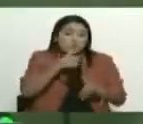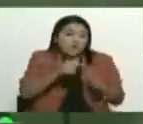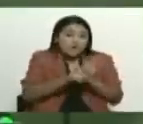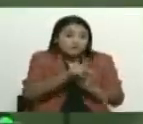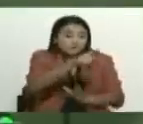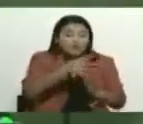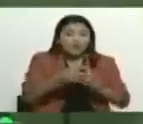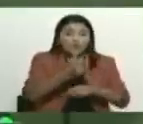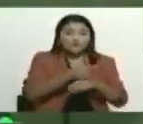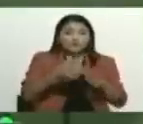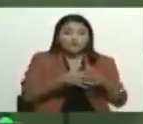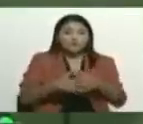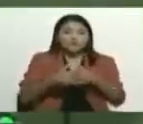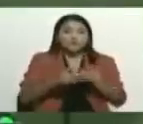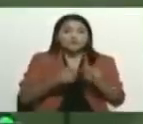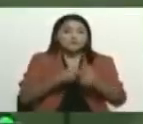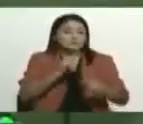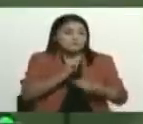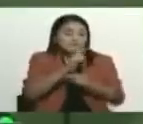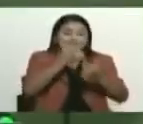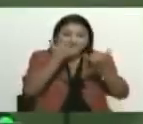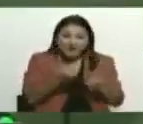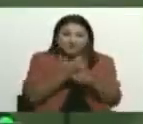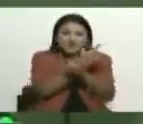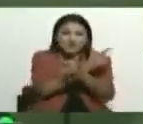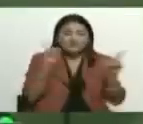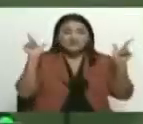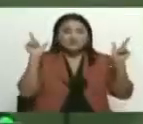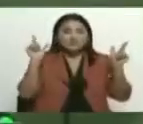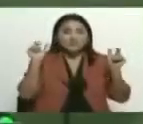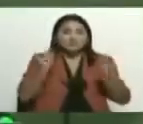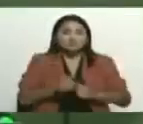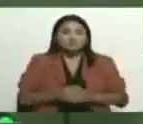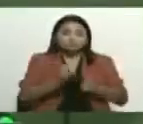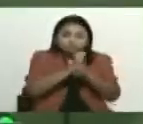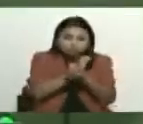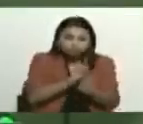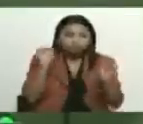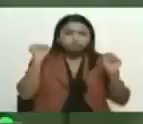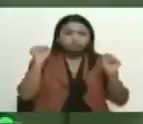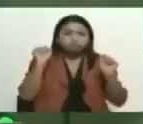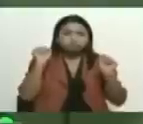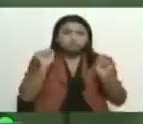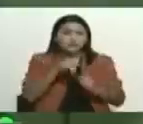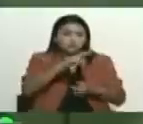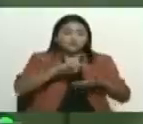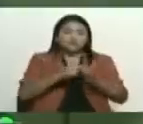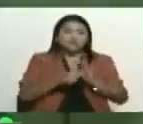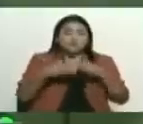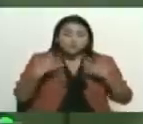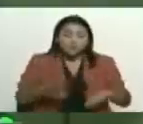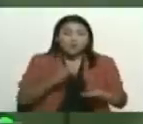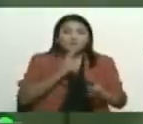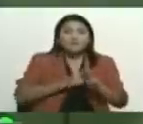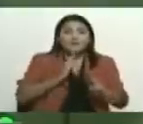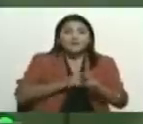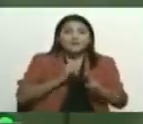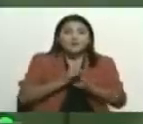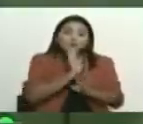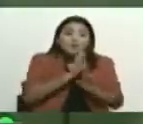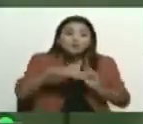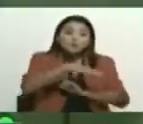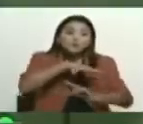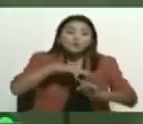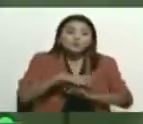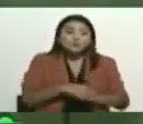de América. Exigimos su liberación inmediata. Este tipo de persecución pone en riesgo la seguridad y la integridad